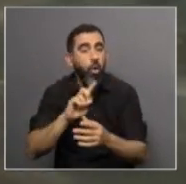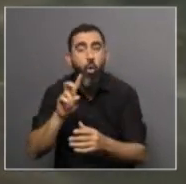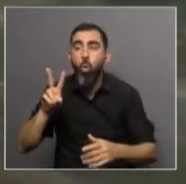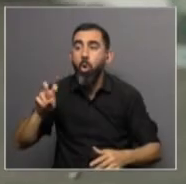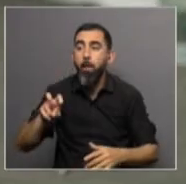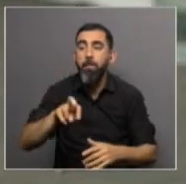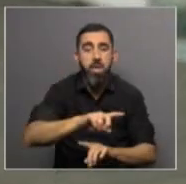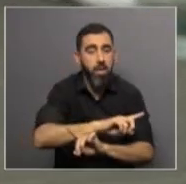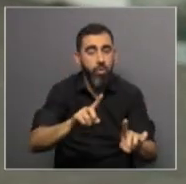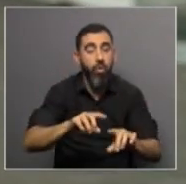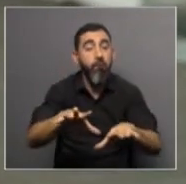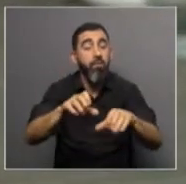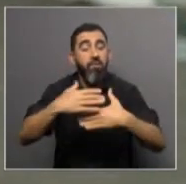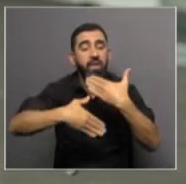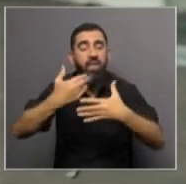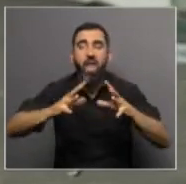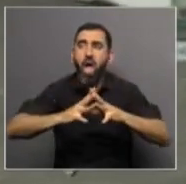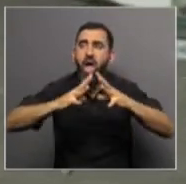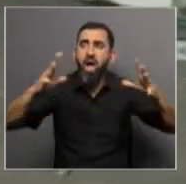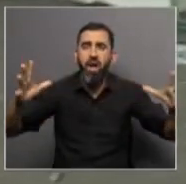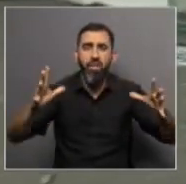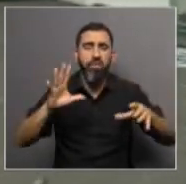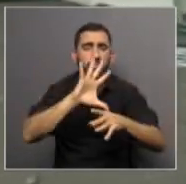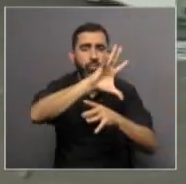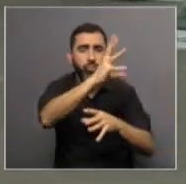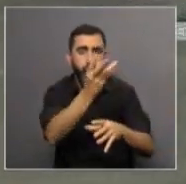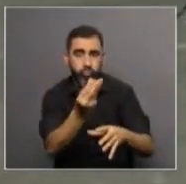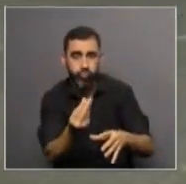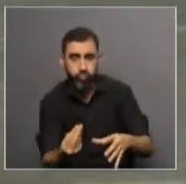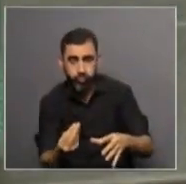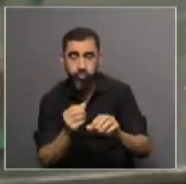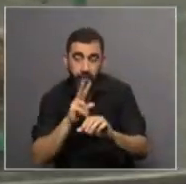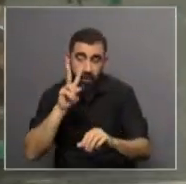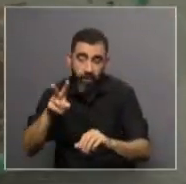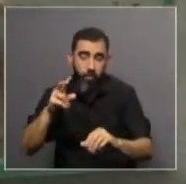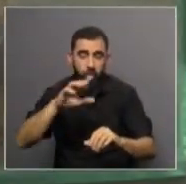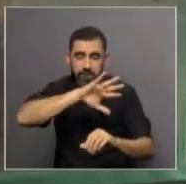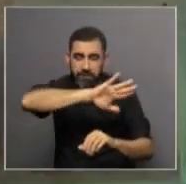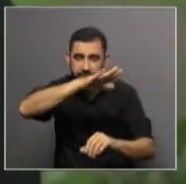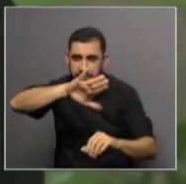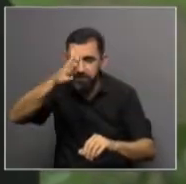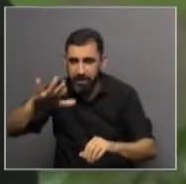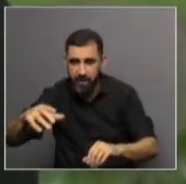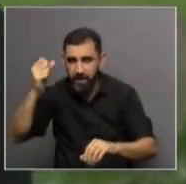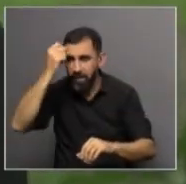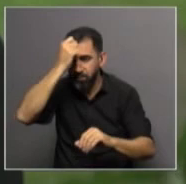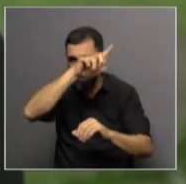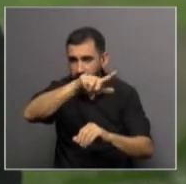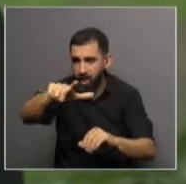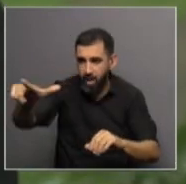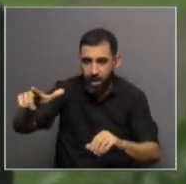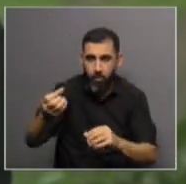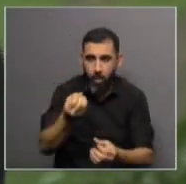caminadoras, sino que viven en unas telas grandes en forma de embudo que se pueden ver si vamos a las serranías o a los montes nativos o a los